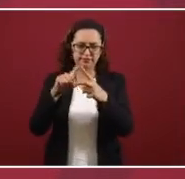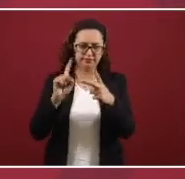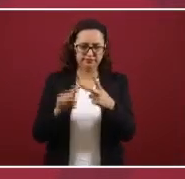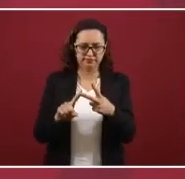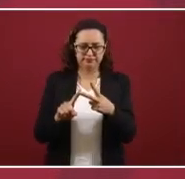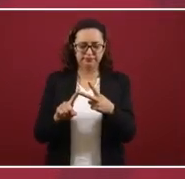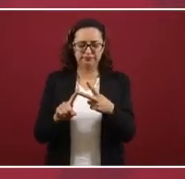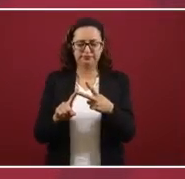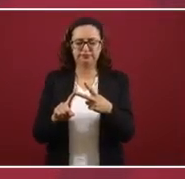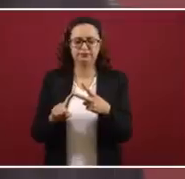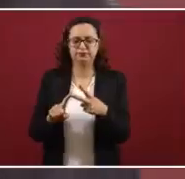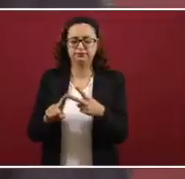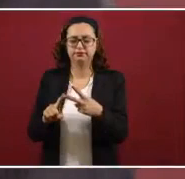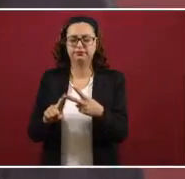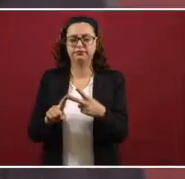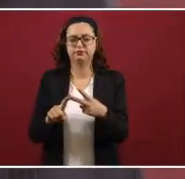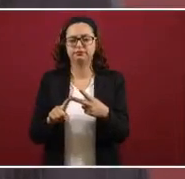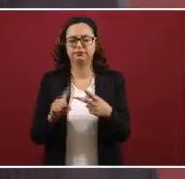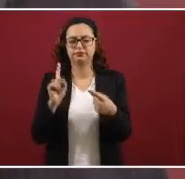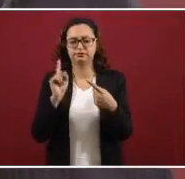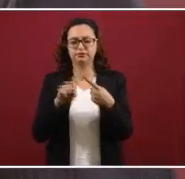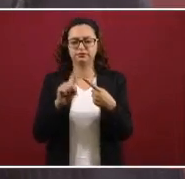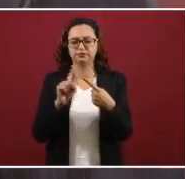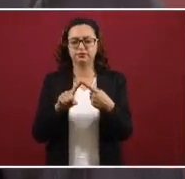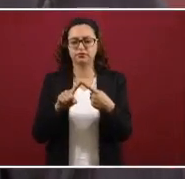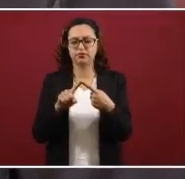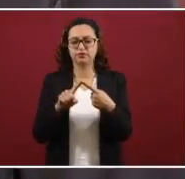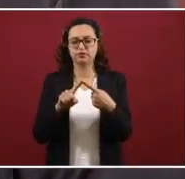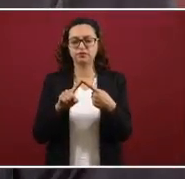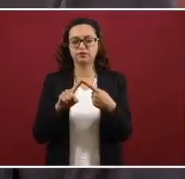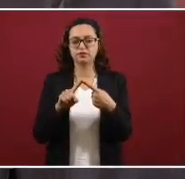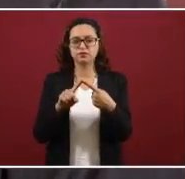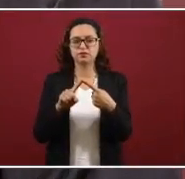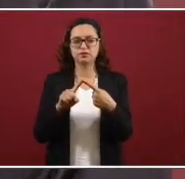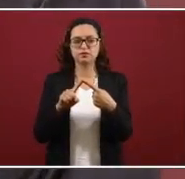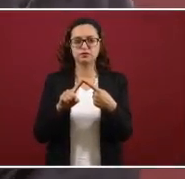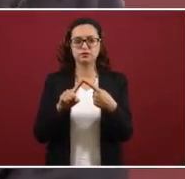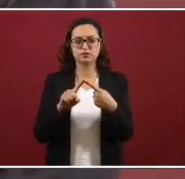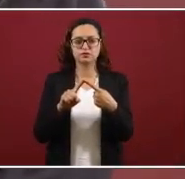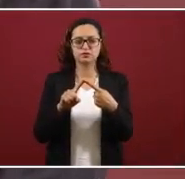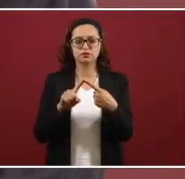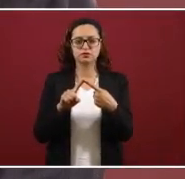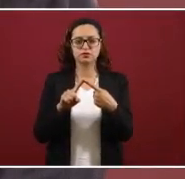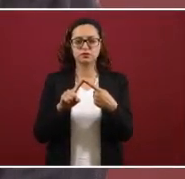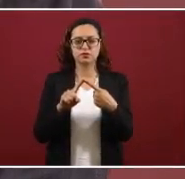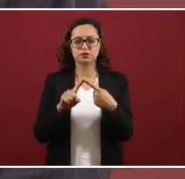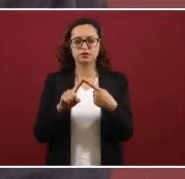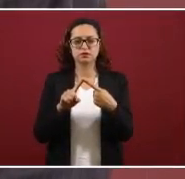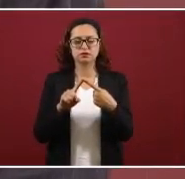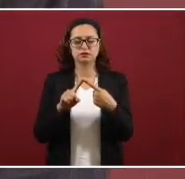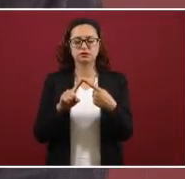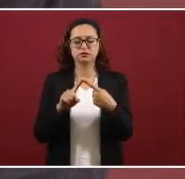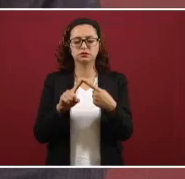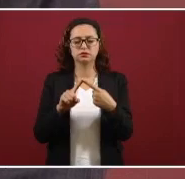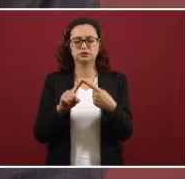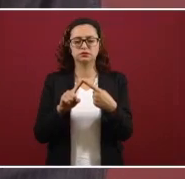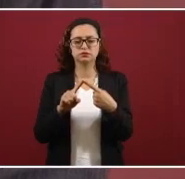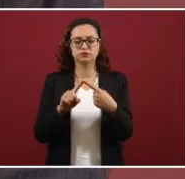a la gente. Una, la que tiene que ver con las acciones